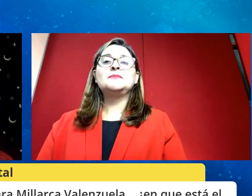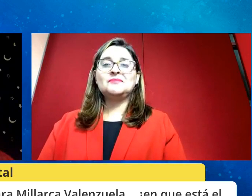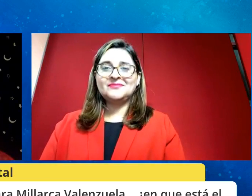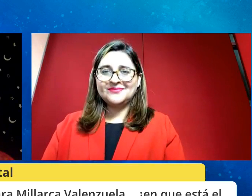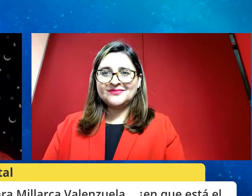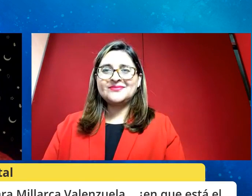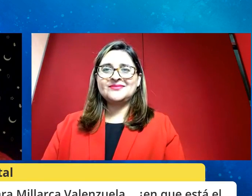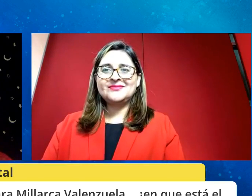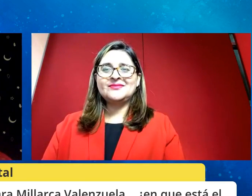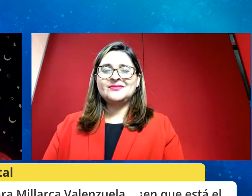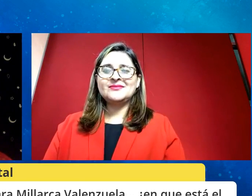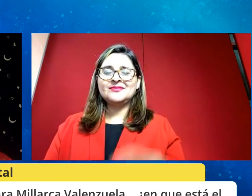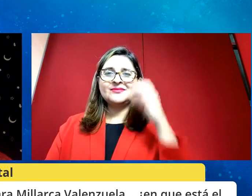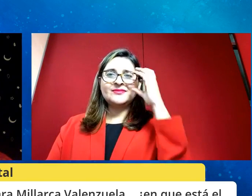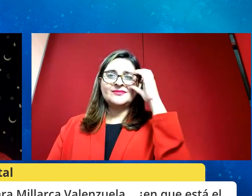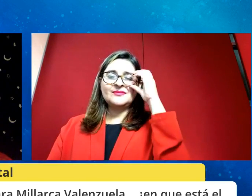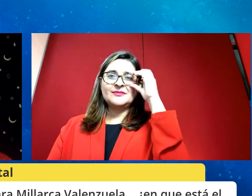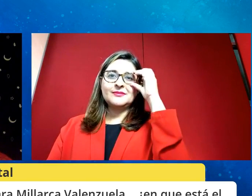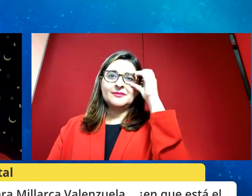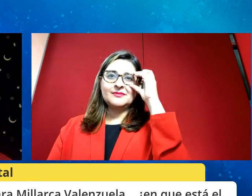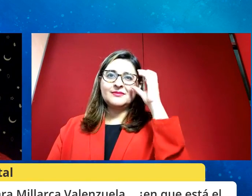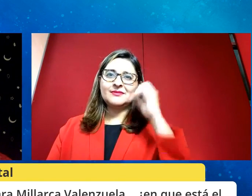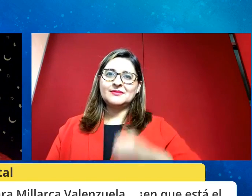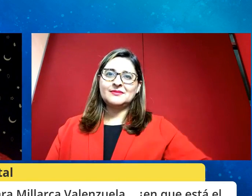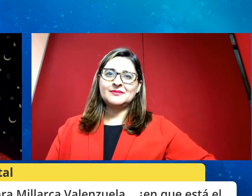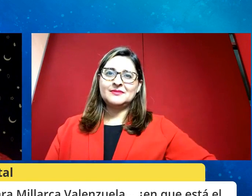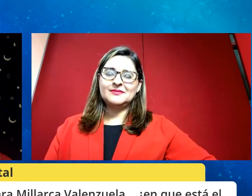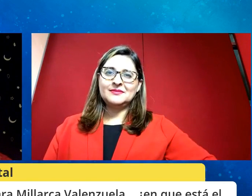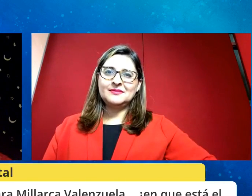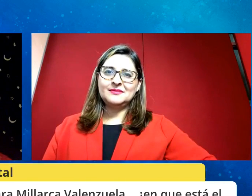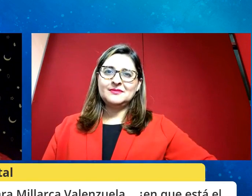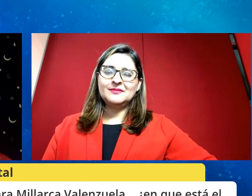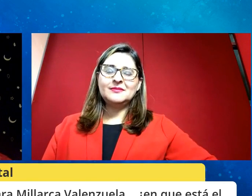sea, si tenemos un exitoso